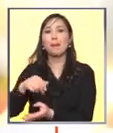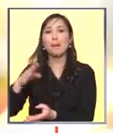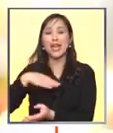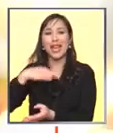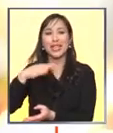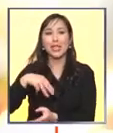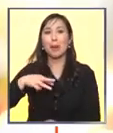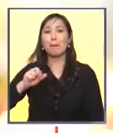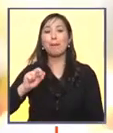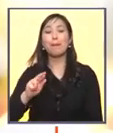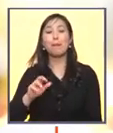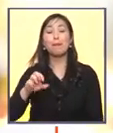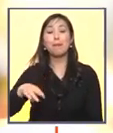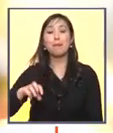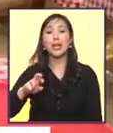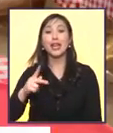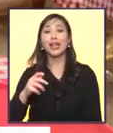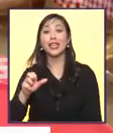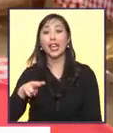con merquén ahumado.